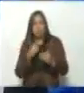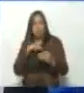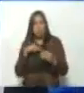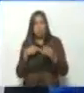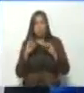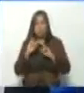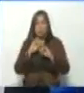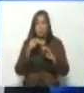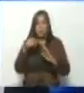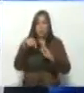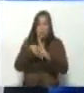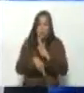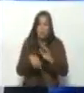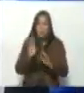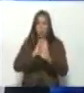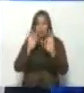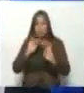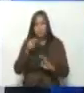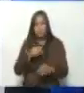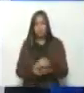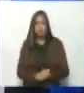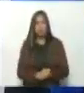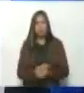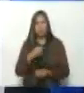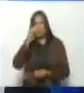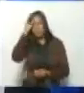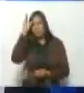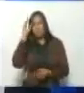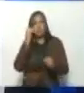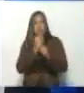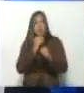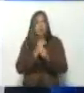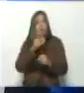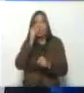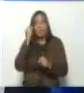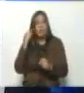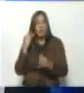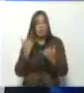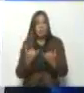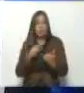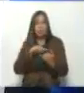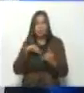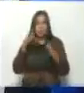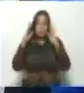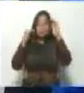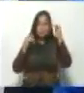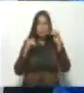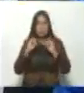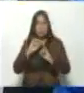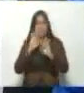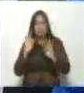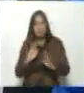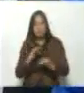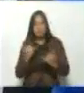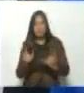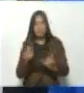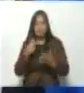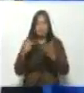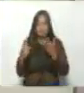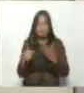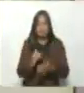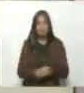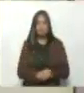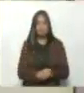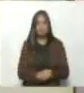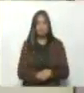a lo externo, sino a lo interno, capacitando a nuestros trabajadores y trabajadoras y, bueno, atendiéndolos para que no pasen ese tipo de cosas. Y quién mejor